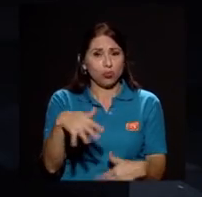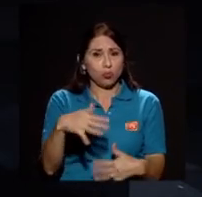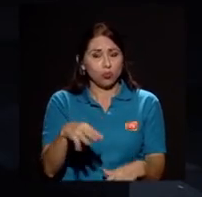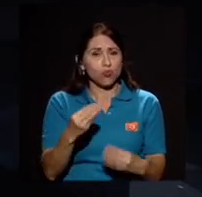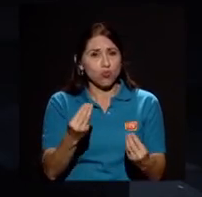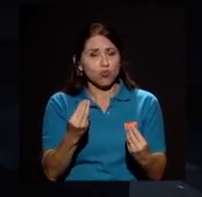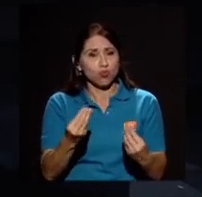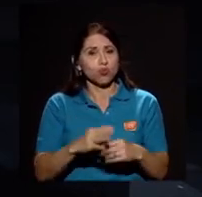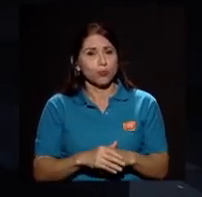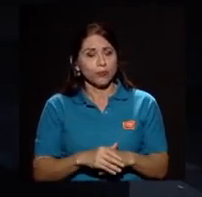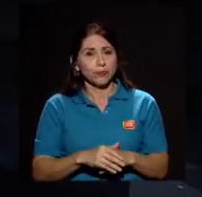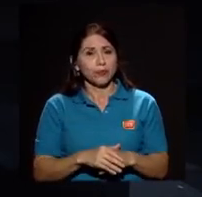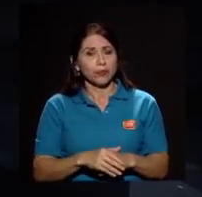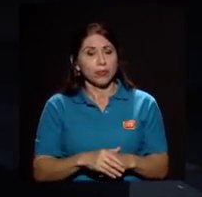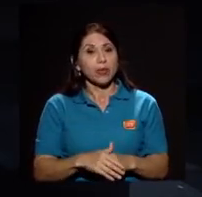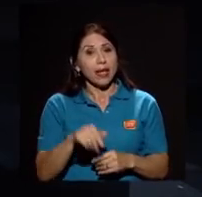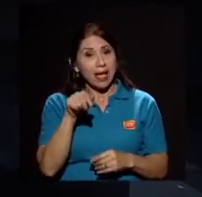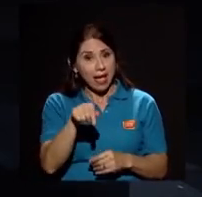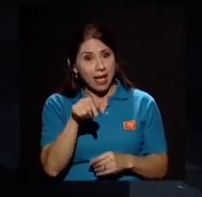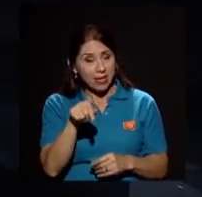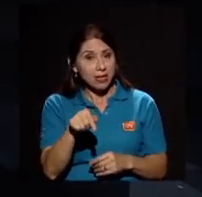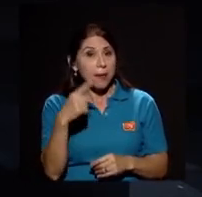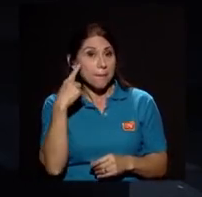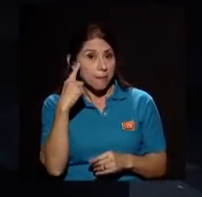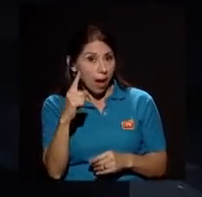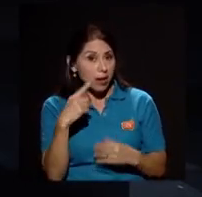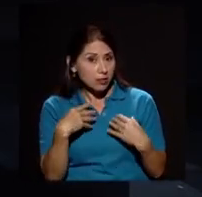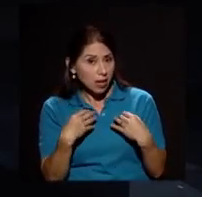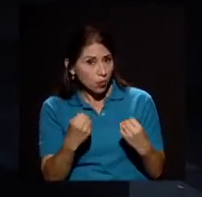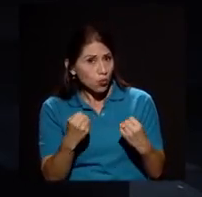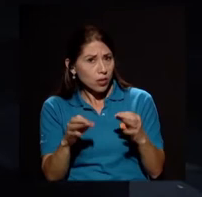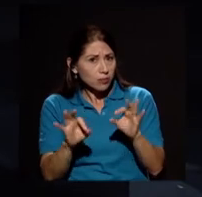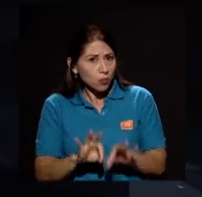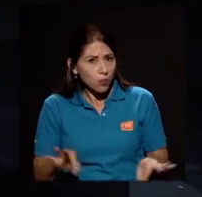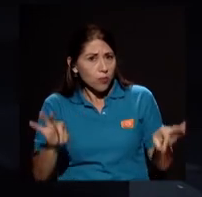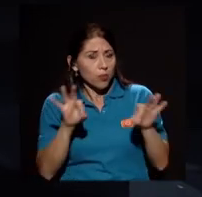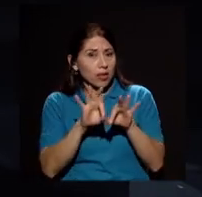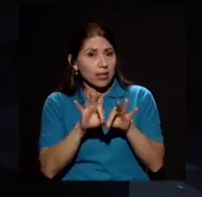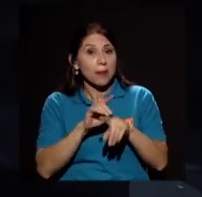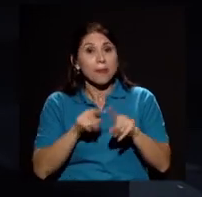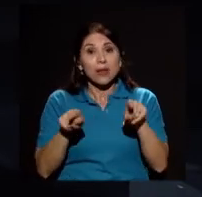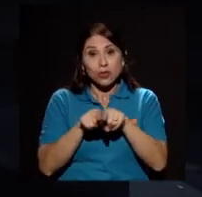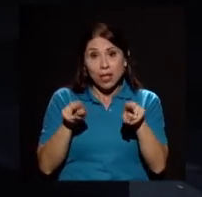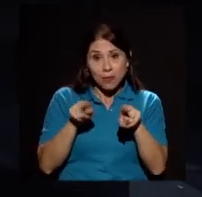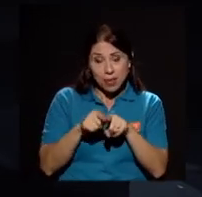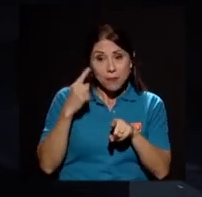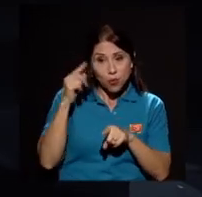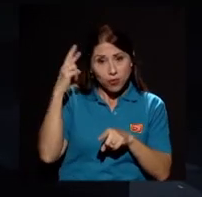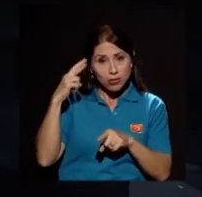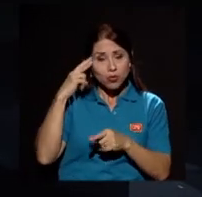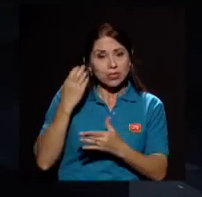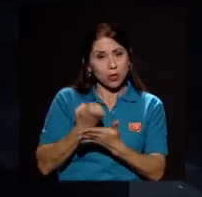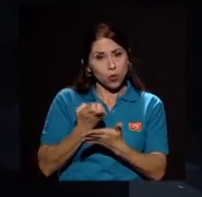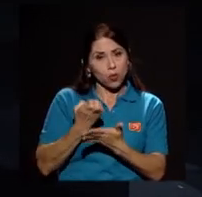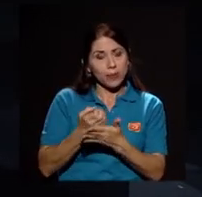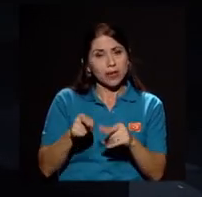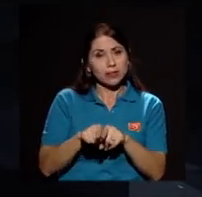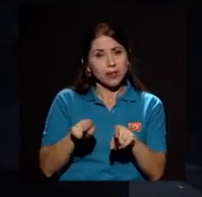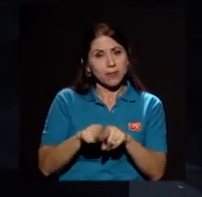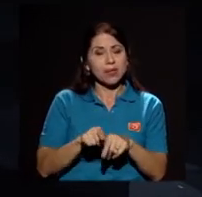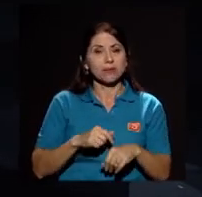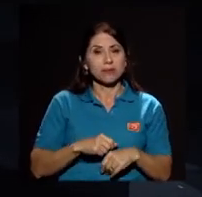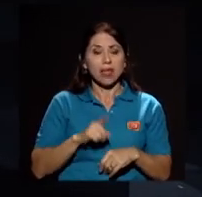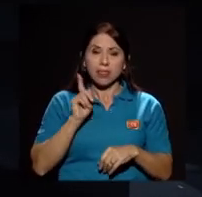abc esencial formación de salud pero formación económica también de